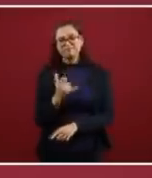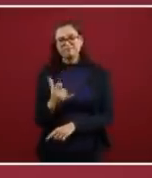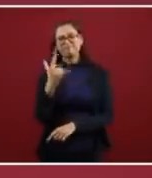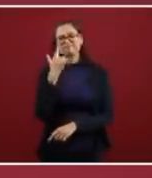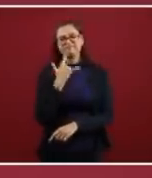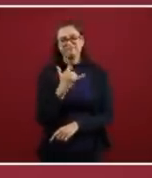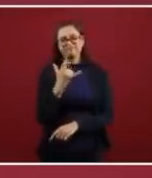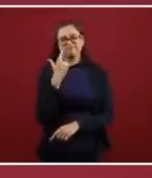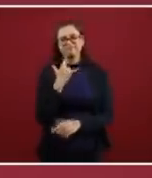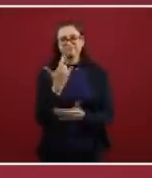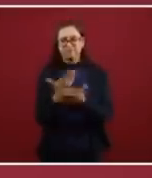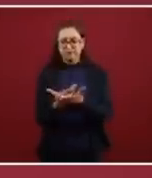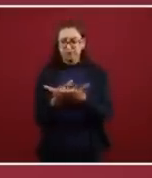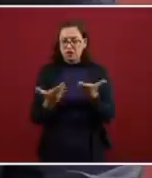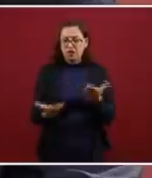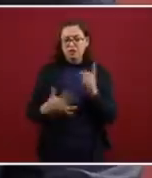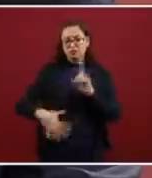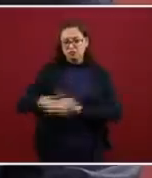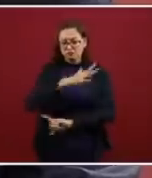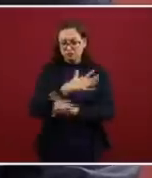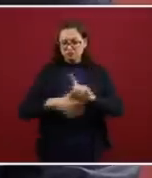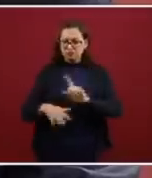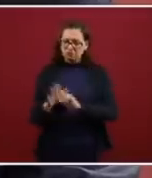Ahora hay condiciones para eso.